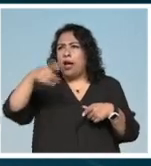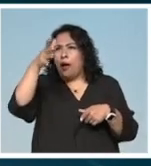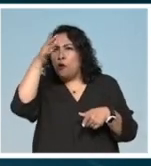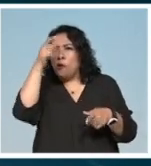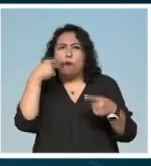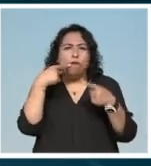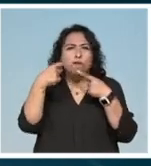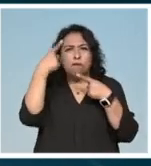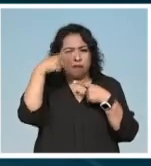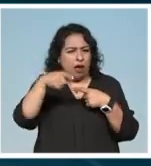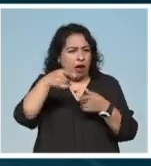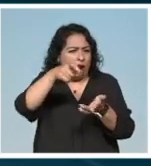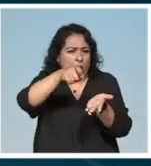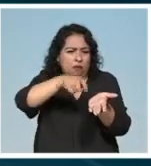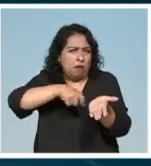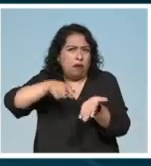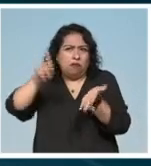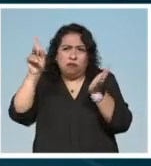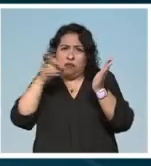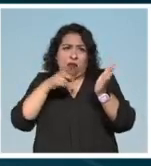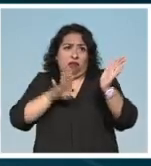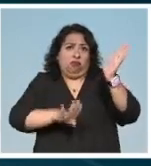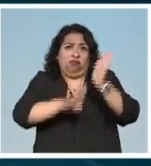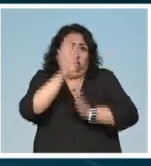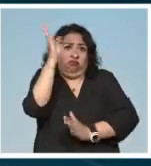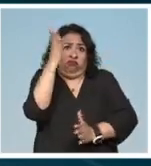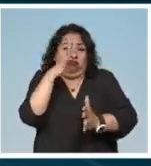para sembrar lo que tengan que sembrar, porque hay que salir adelante.